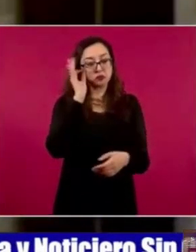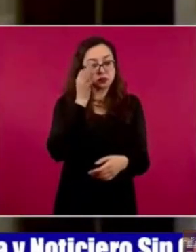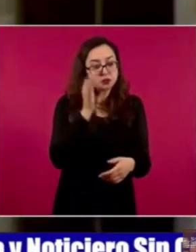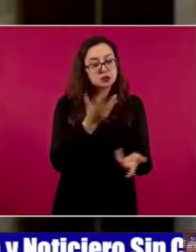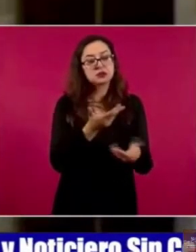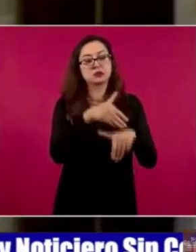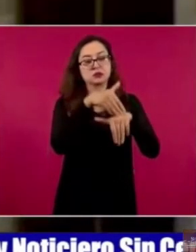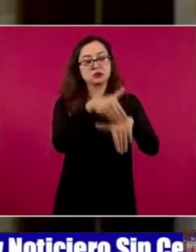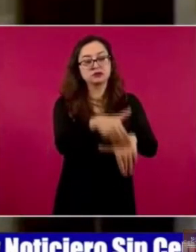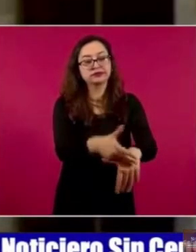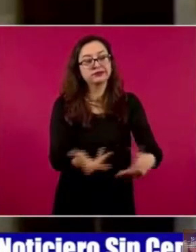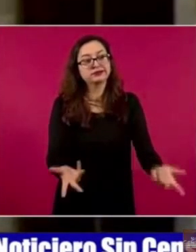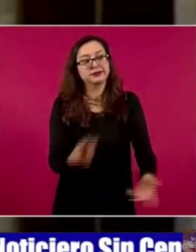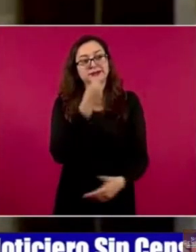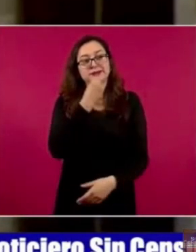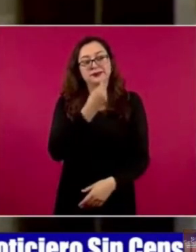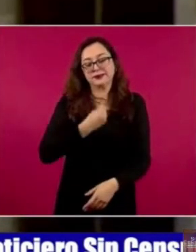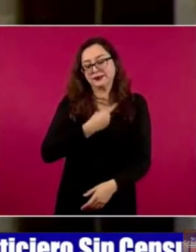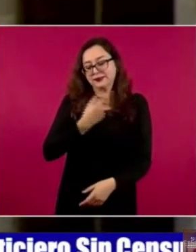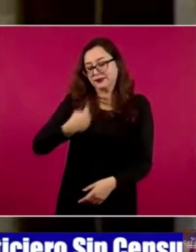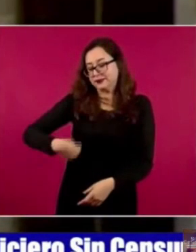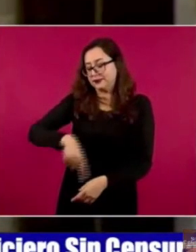Nosotros somos pobres mexicanos,